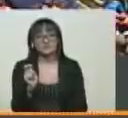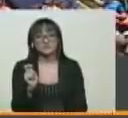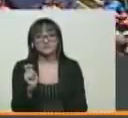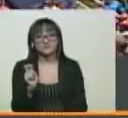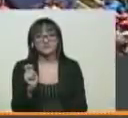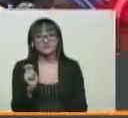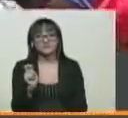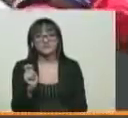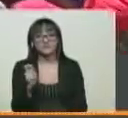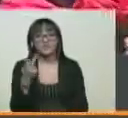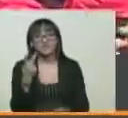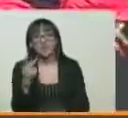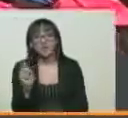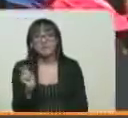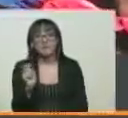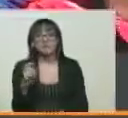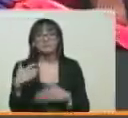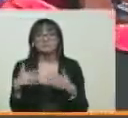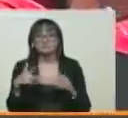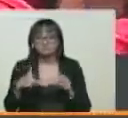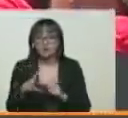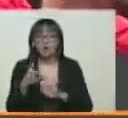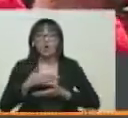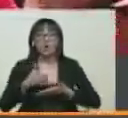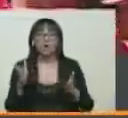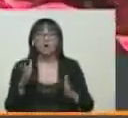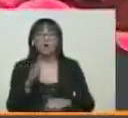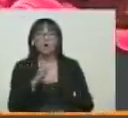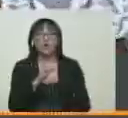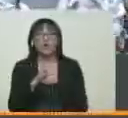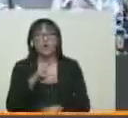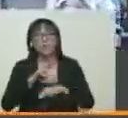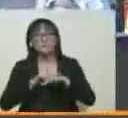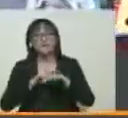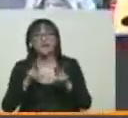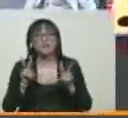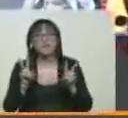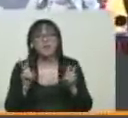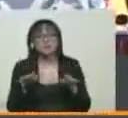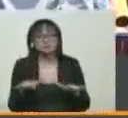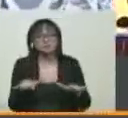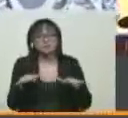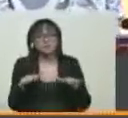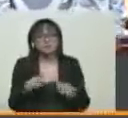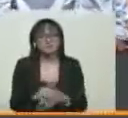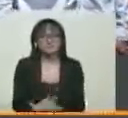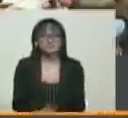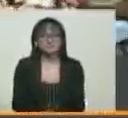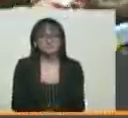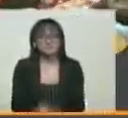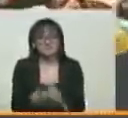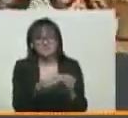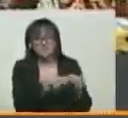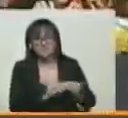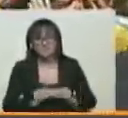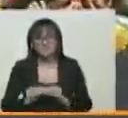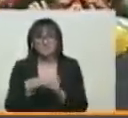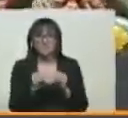En 60 días tenemos que abrirlo. Nuevecito de paquete,